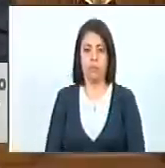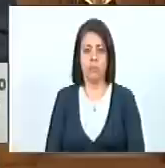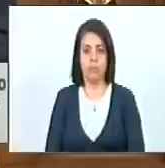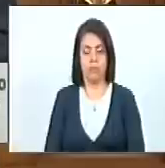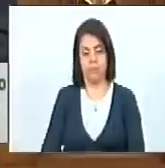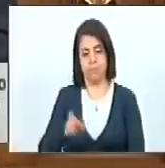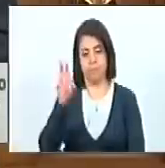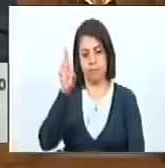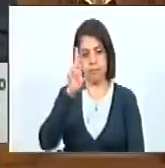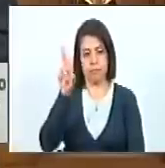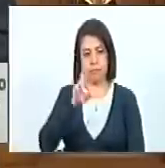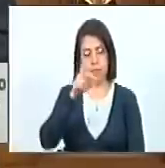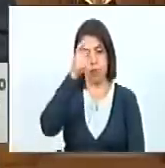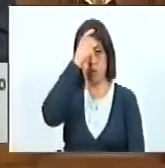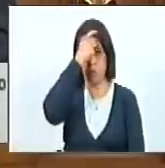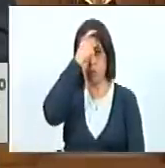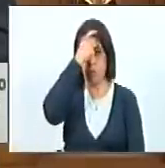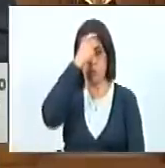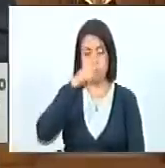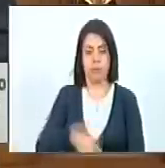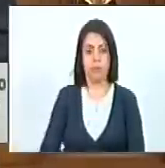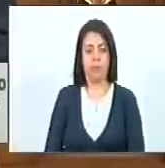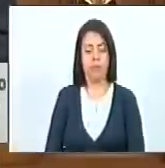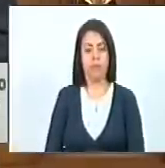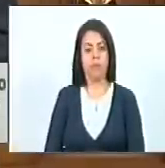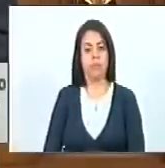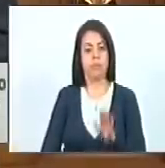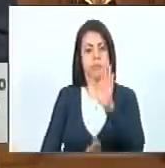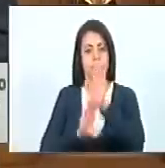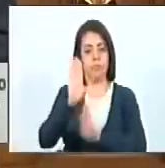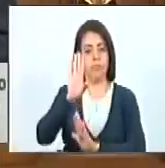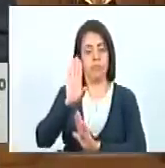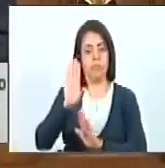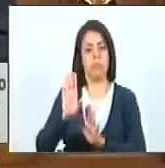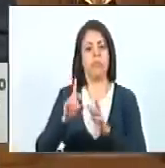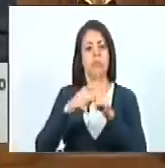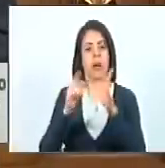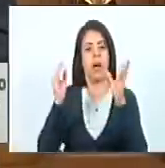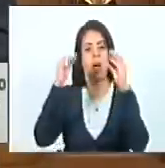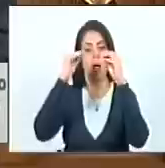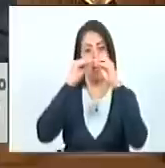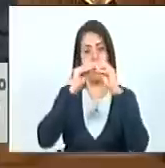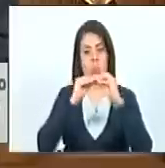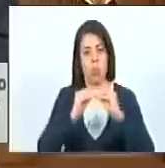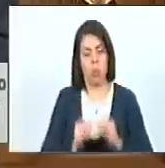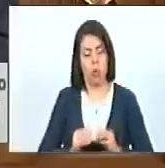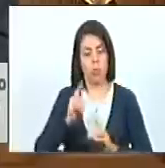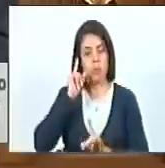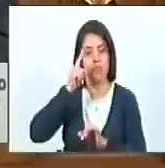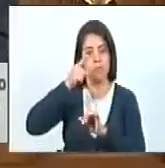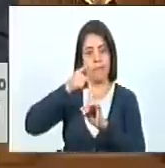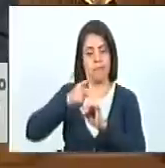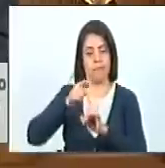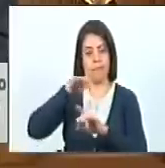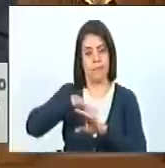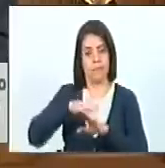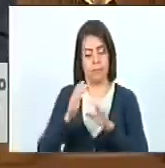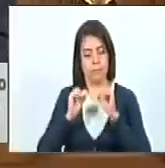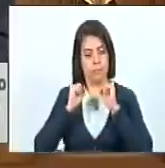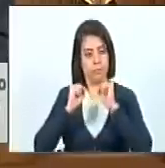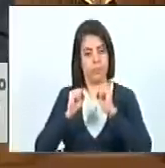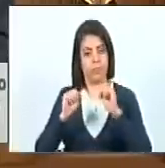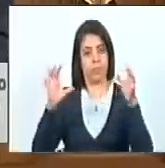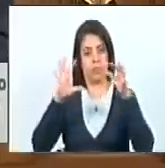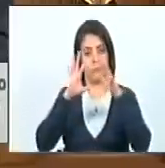y la República de Turquía para el desarrollo de acuerdos y convenios con la finalidad de afianzar